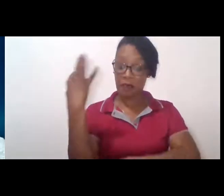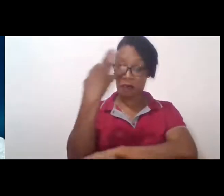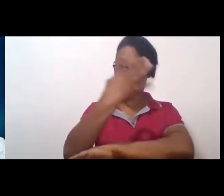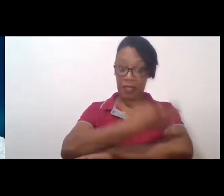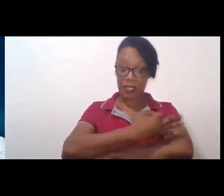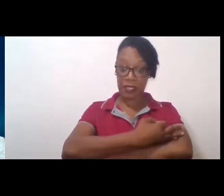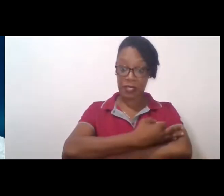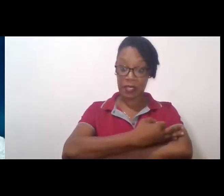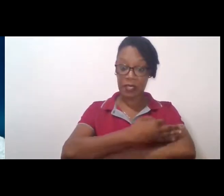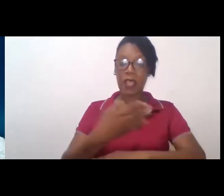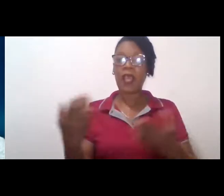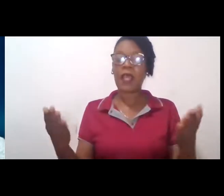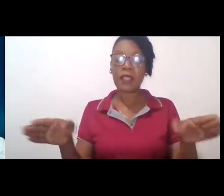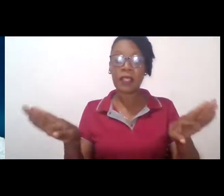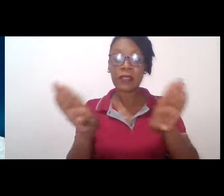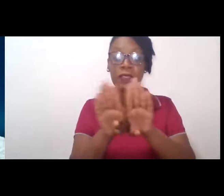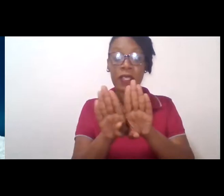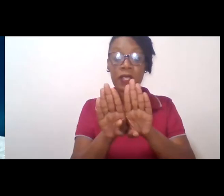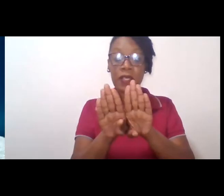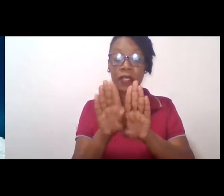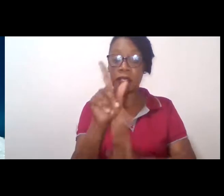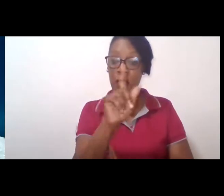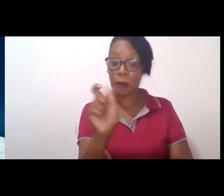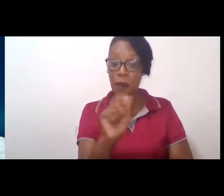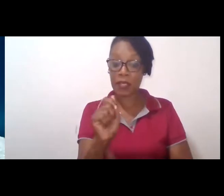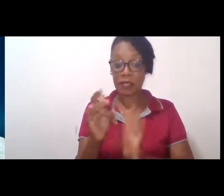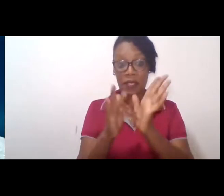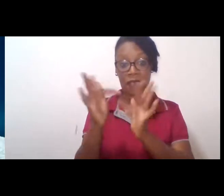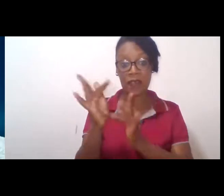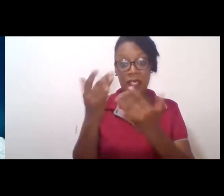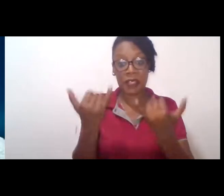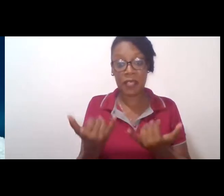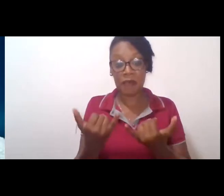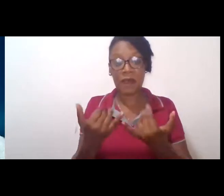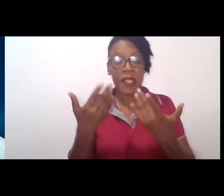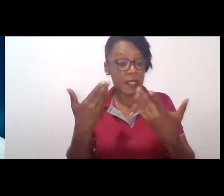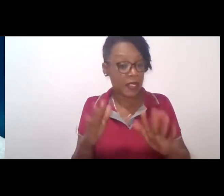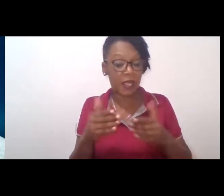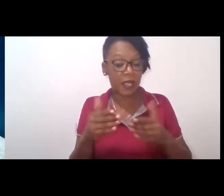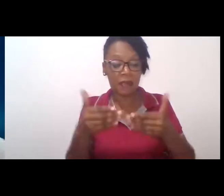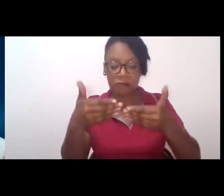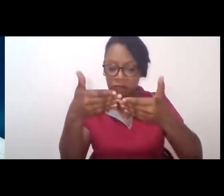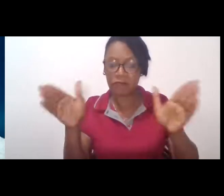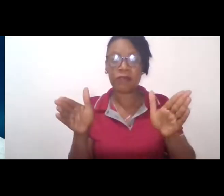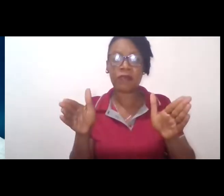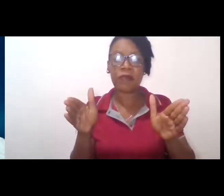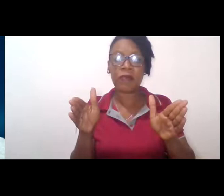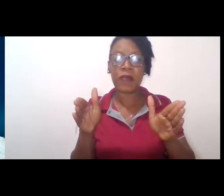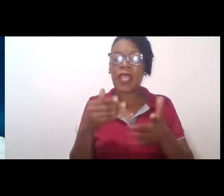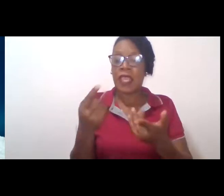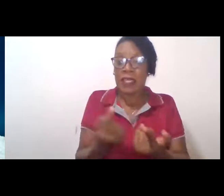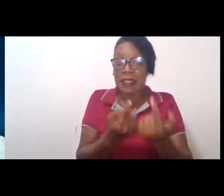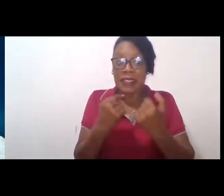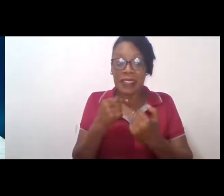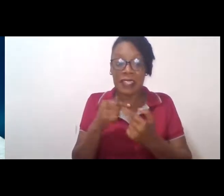7 del mes de abril. Ya está aperturada, está aperturando, ya viene caminando